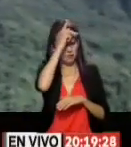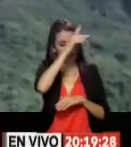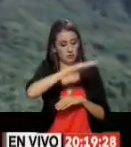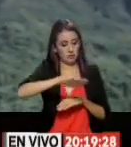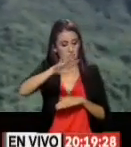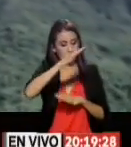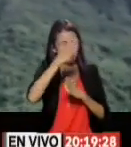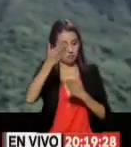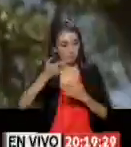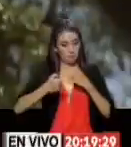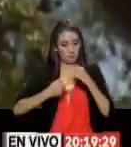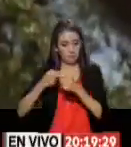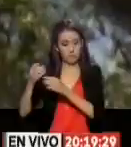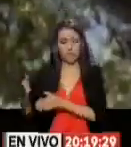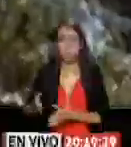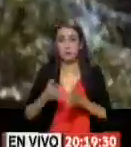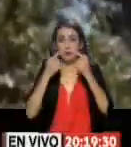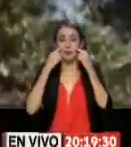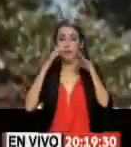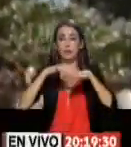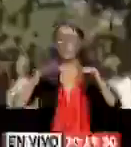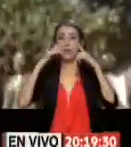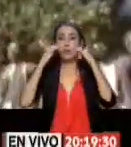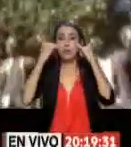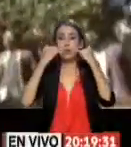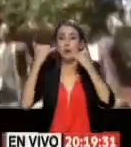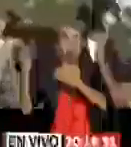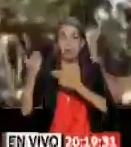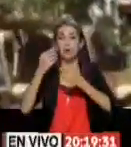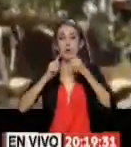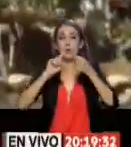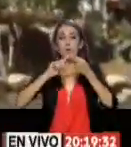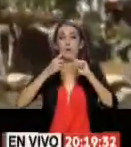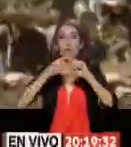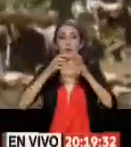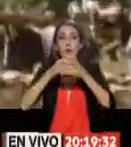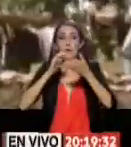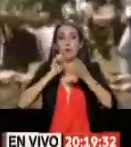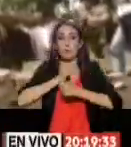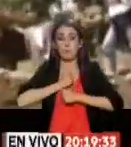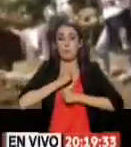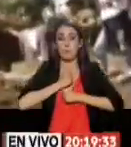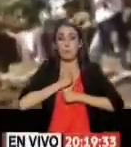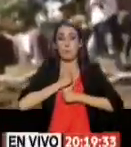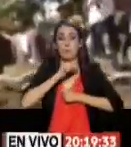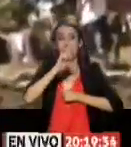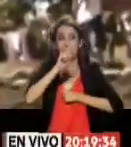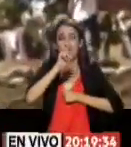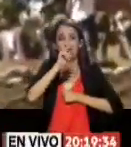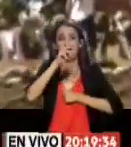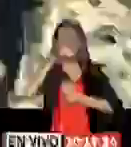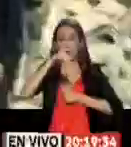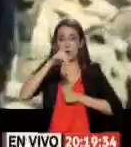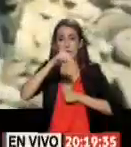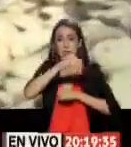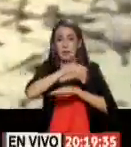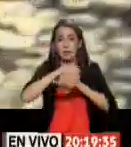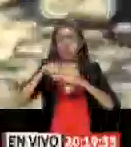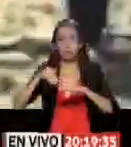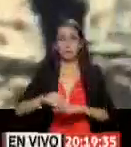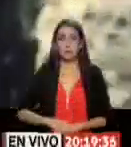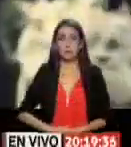de la zona del Cenepa, y a la vez que Perú otorgó a Ecuador en condición de propiedad privada un kilómetro cuadrado en la zona de